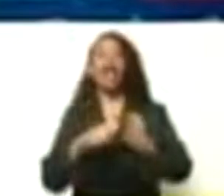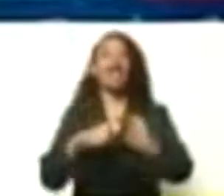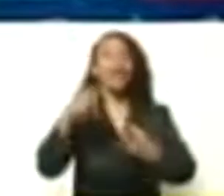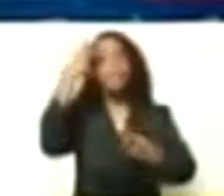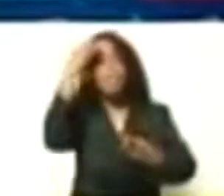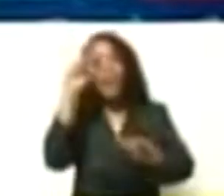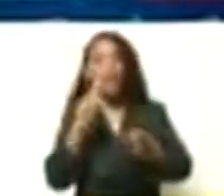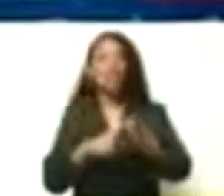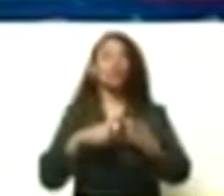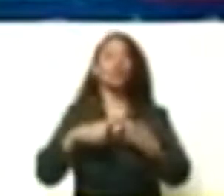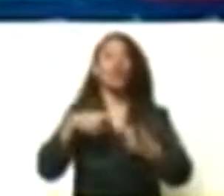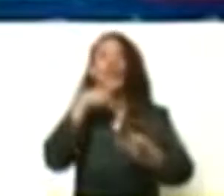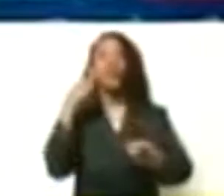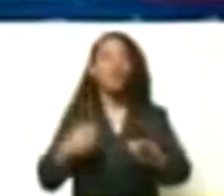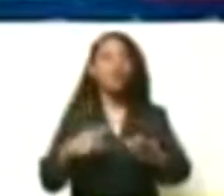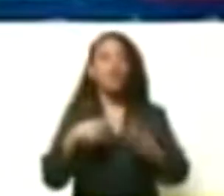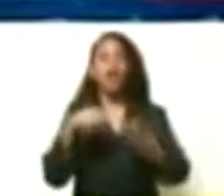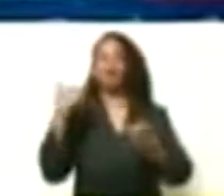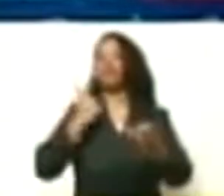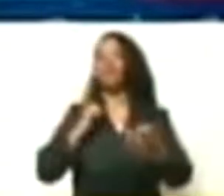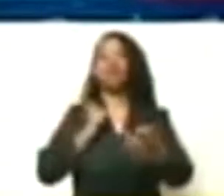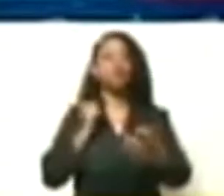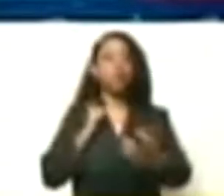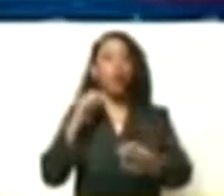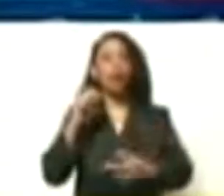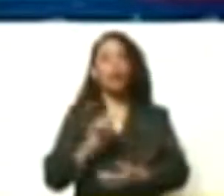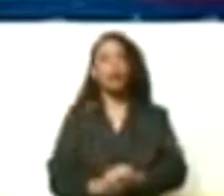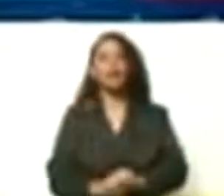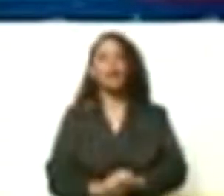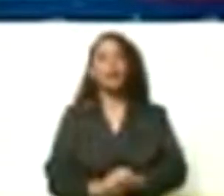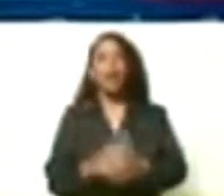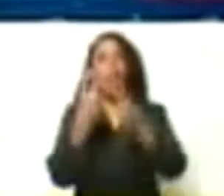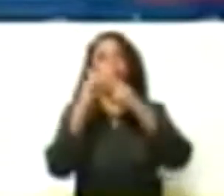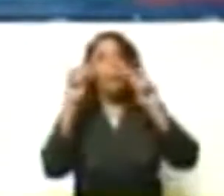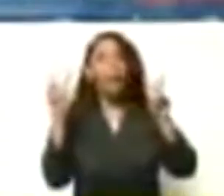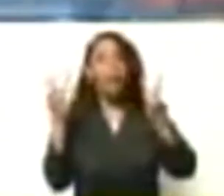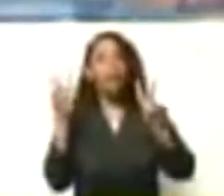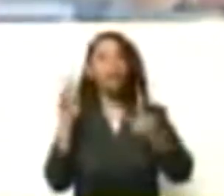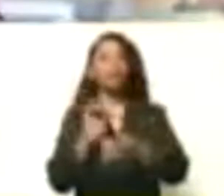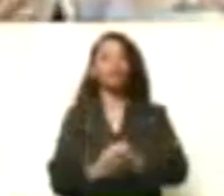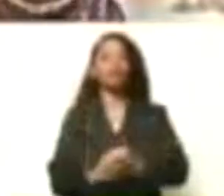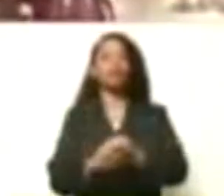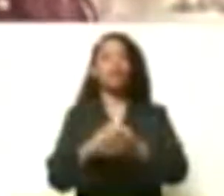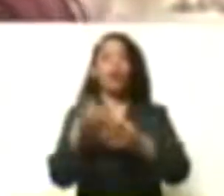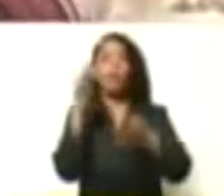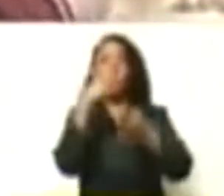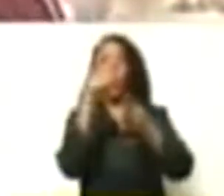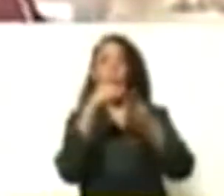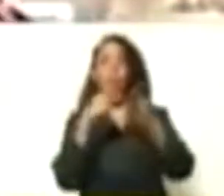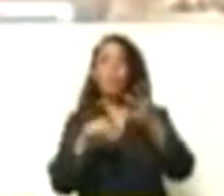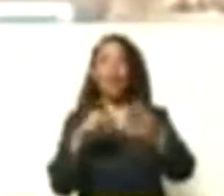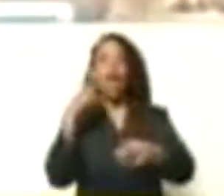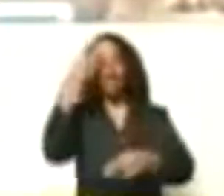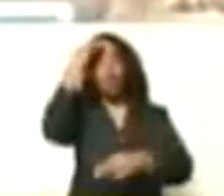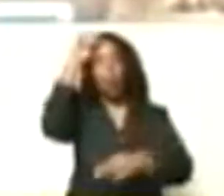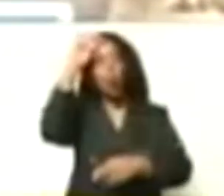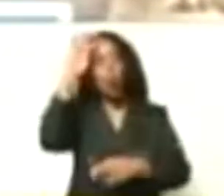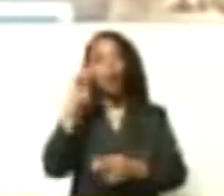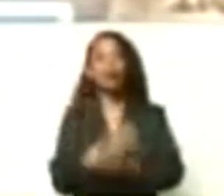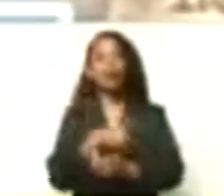México, en Veracruz, en La Paz, en Cochabamba, en La Habana, en